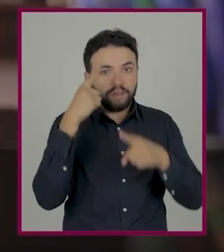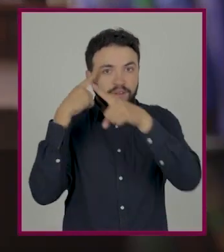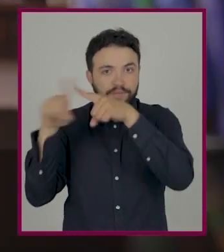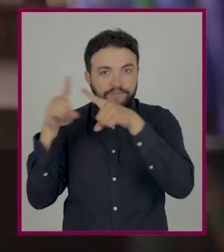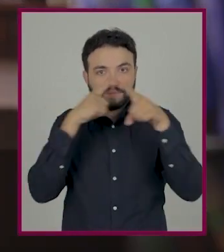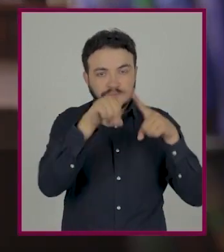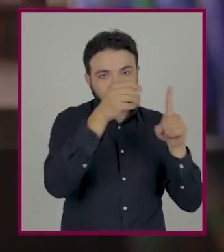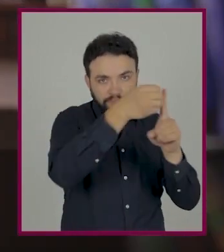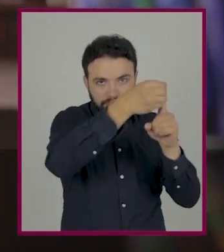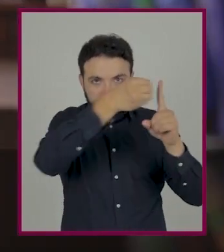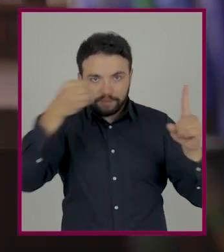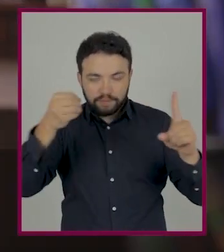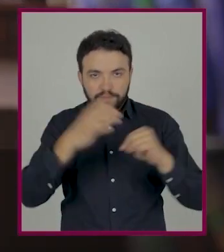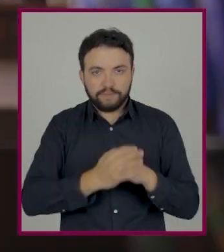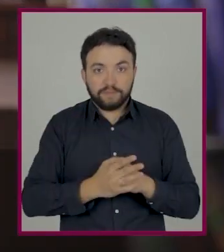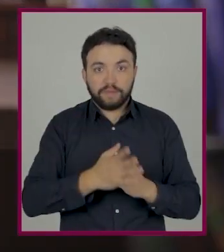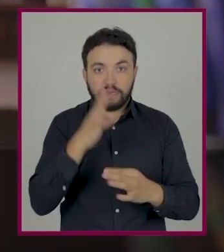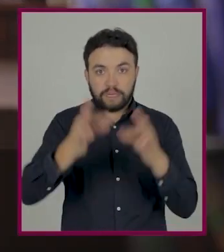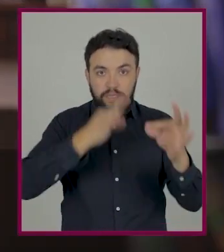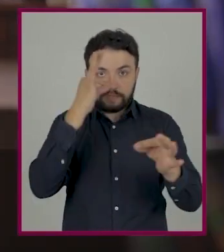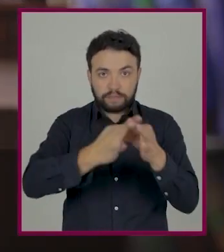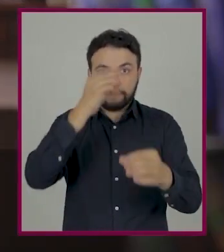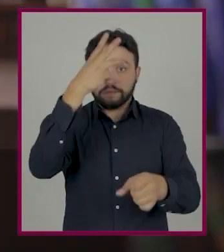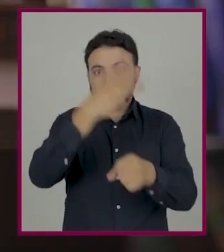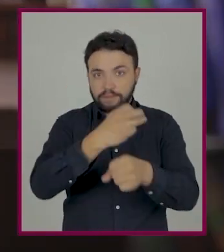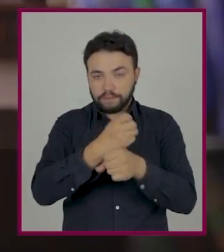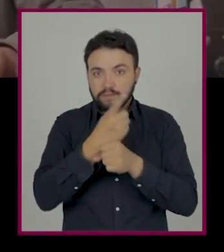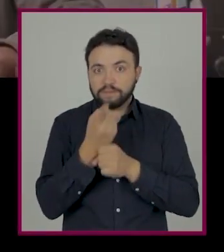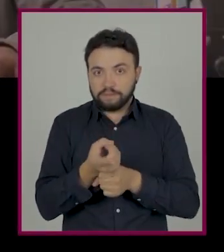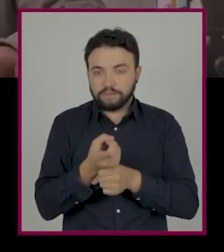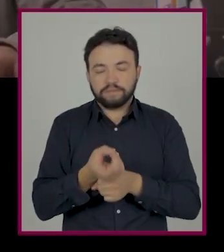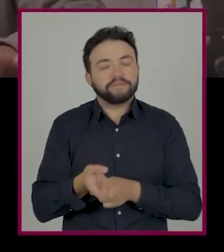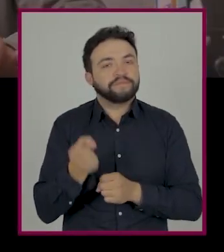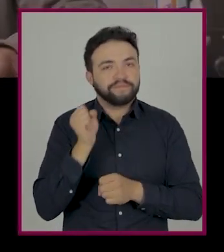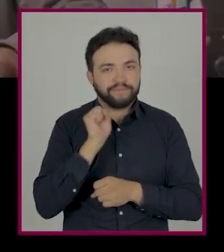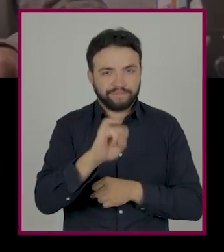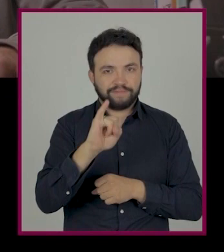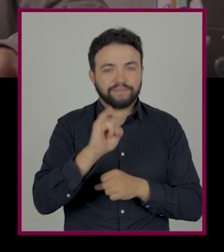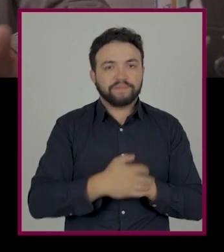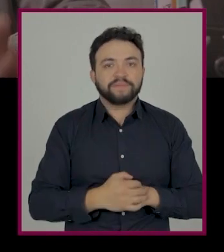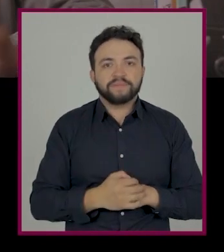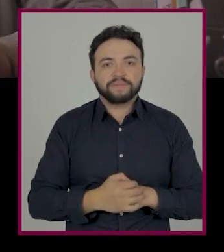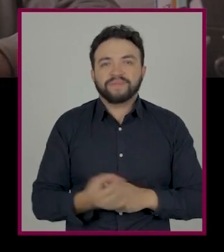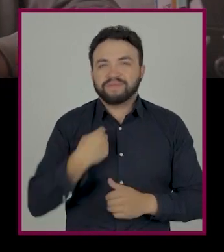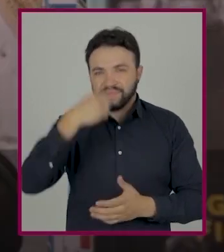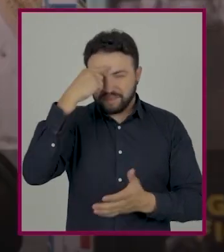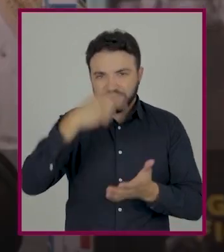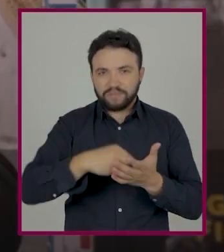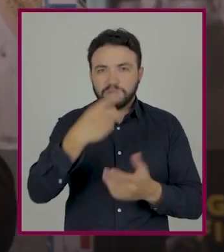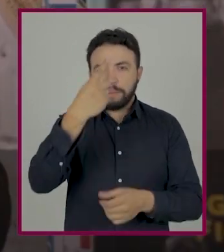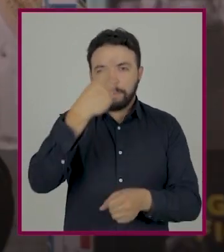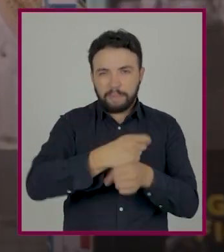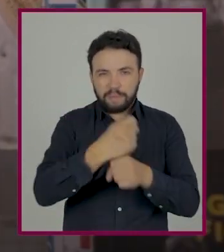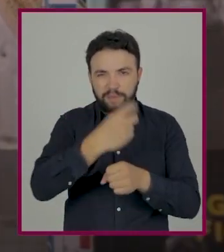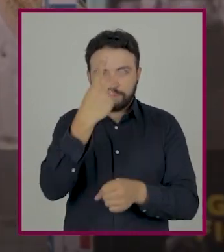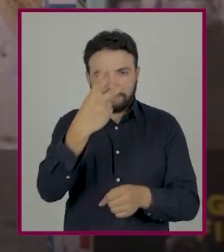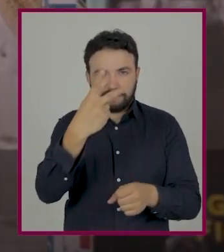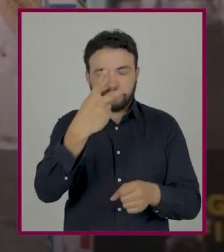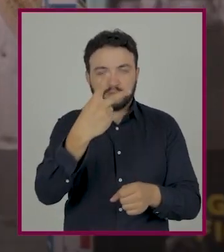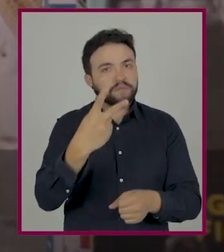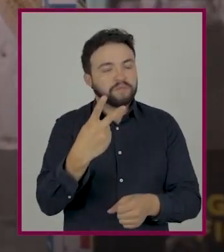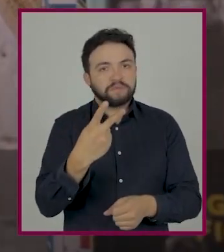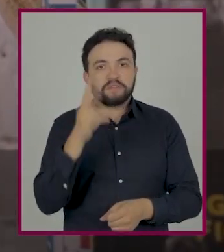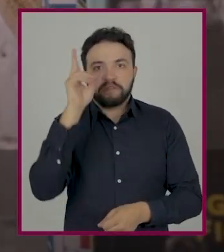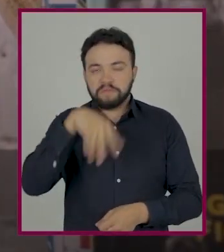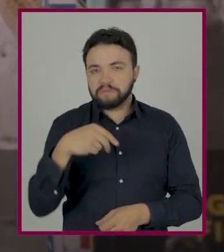Ya hemos visto 2 tipos diferentes de organizadores gráficos. ¿Estás listo para el tercero? Sí. Creo que